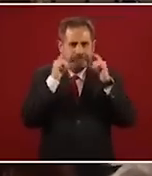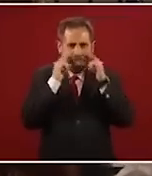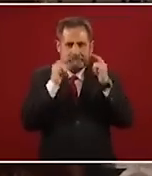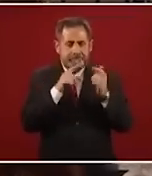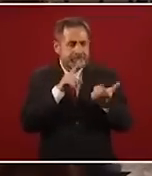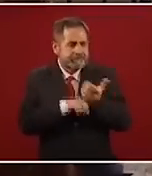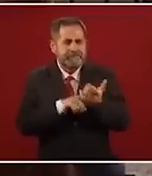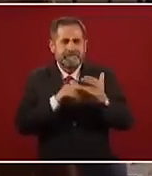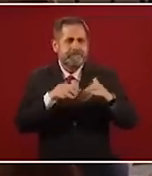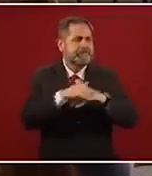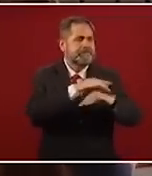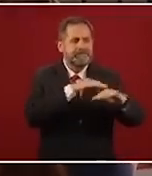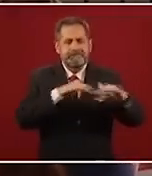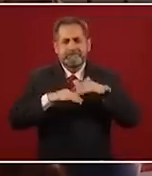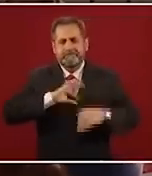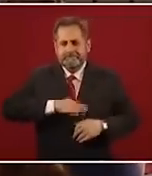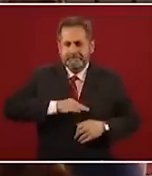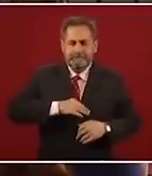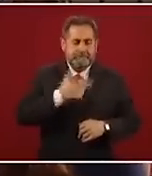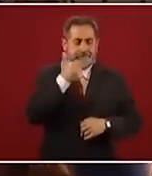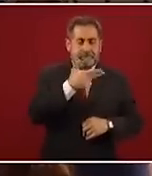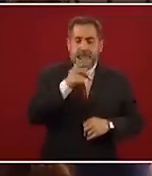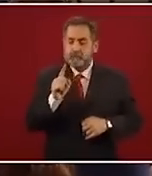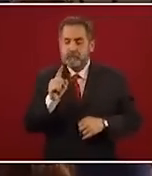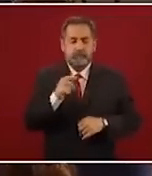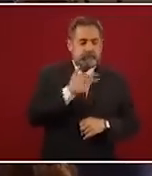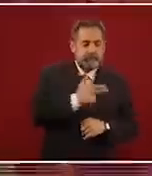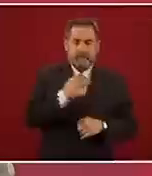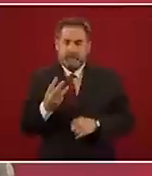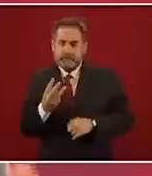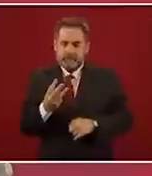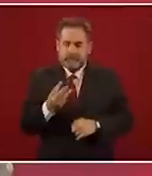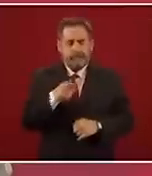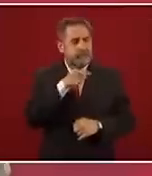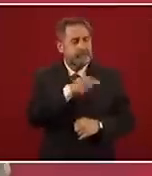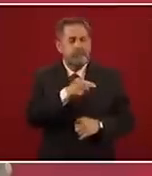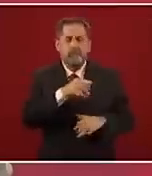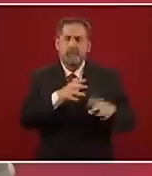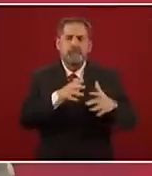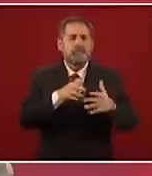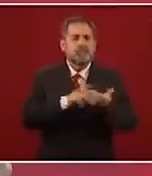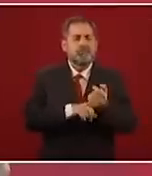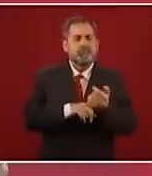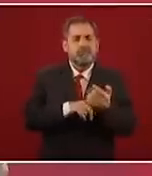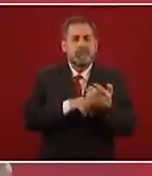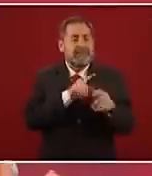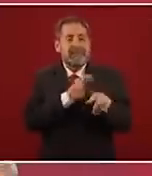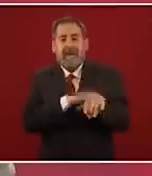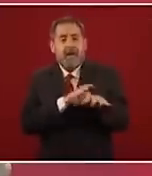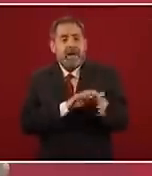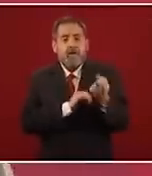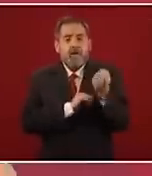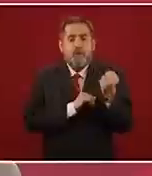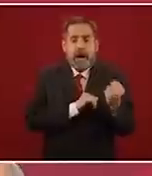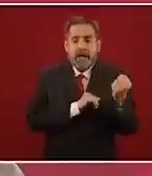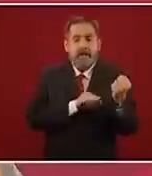virus que circulan en la temporada de influenza, H1 y H3, son aproximadamente 10 veces más